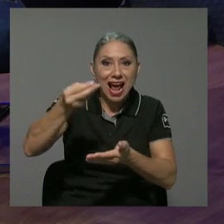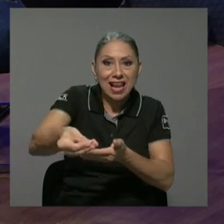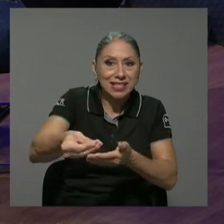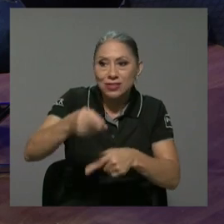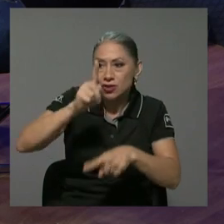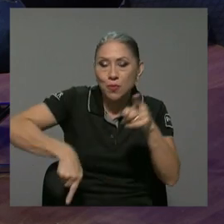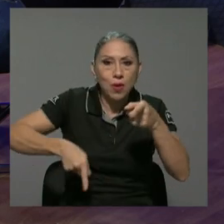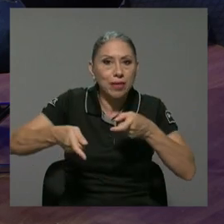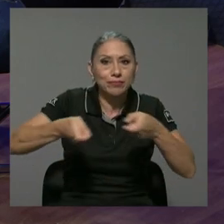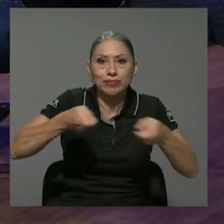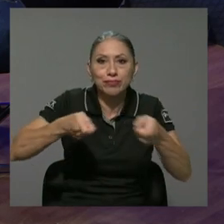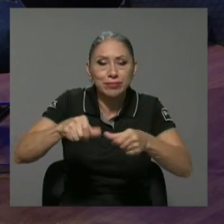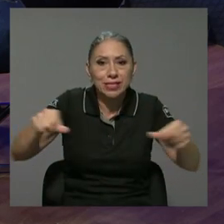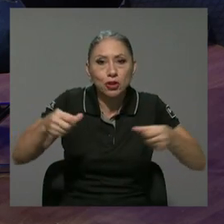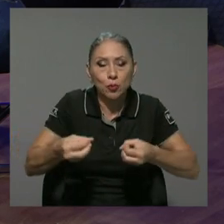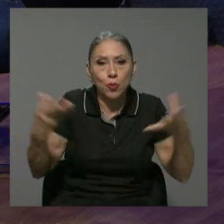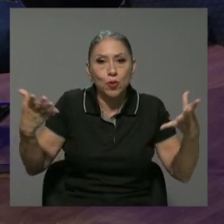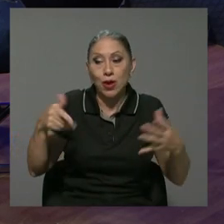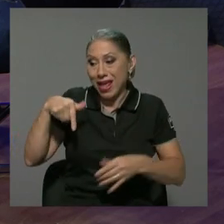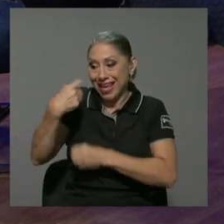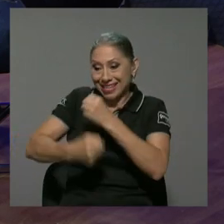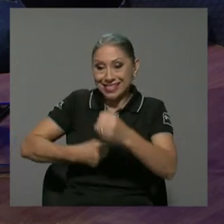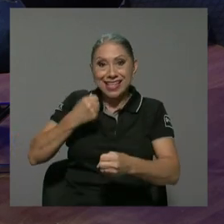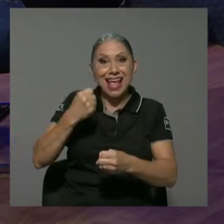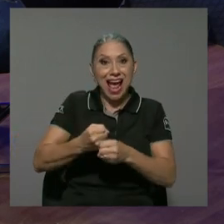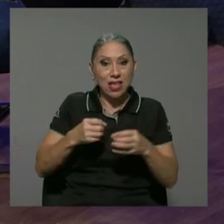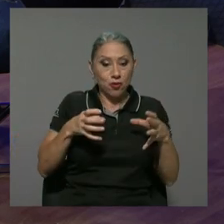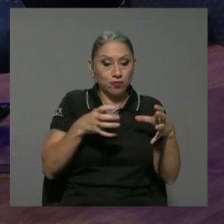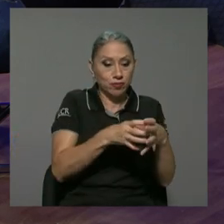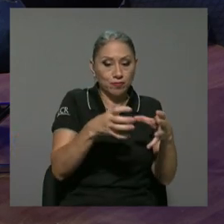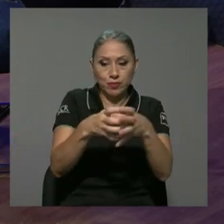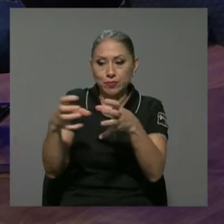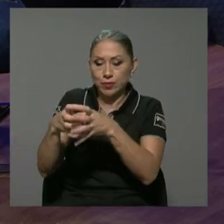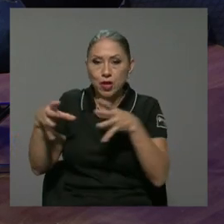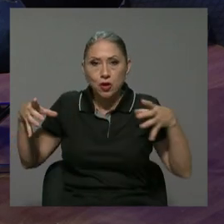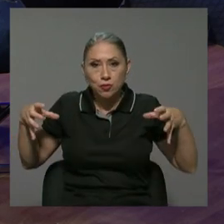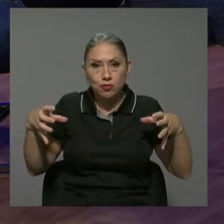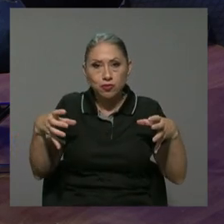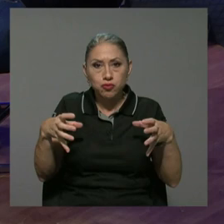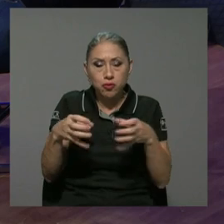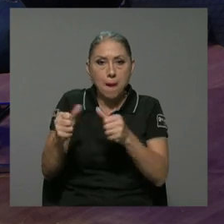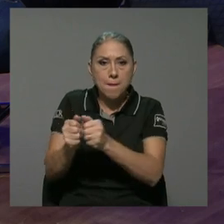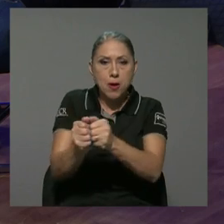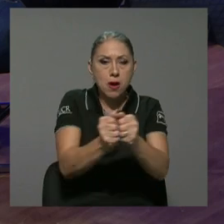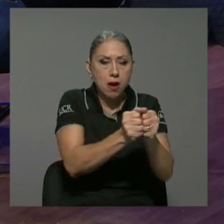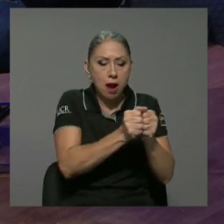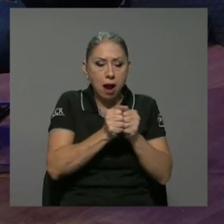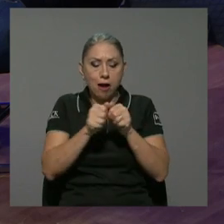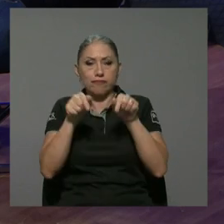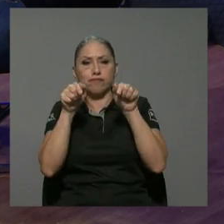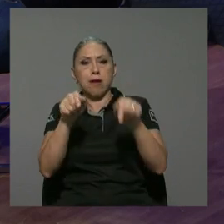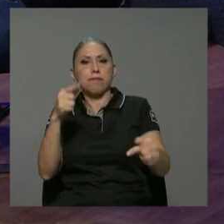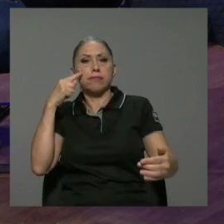año esta unión era mucho más visible y en una forma muy natural nos